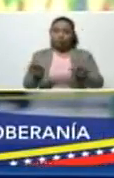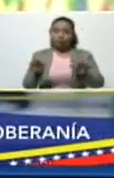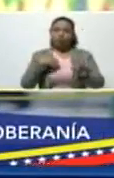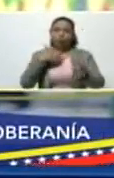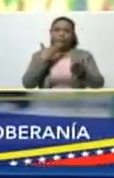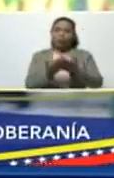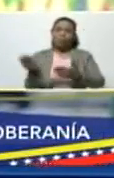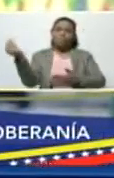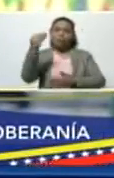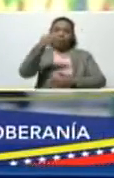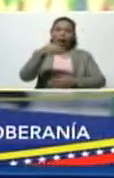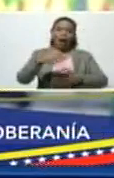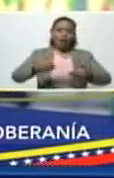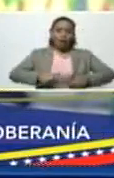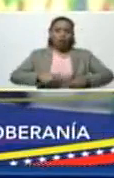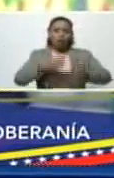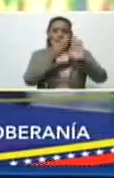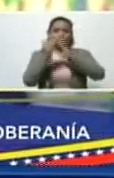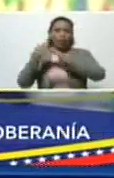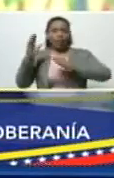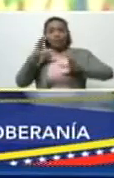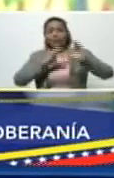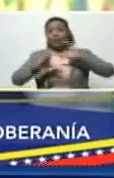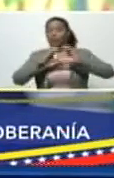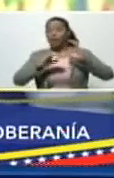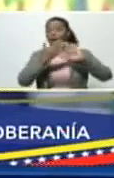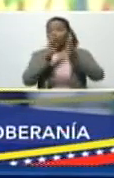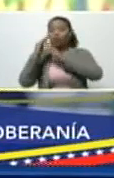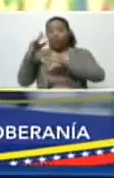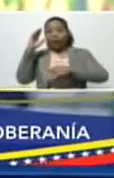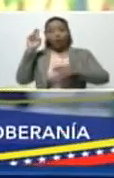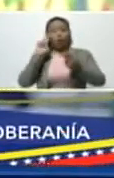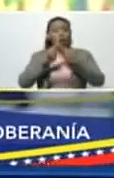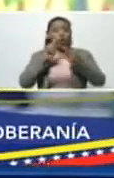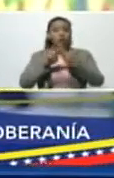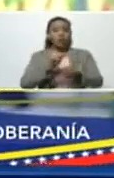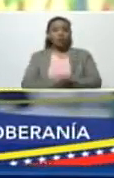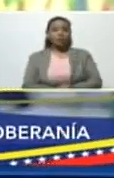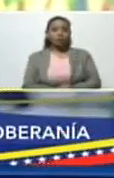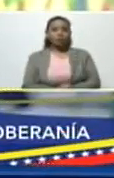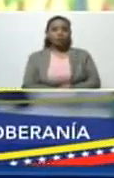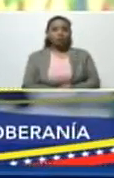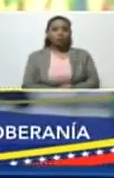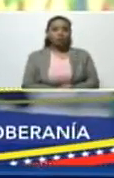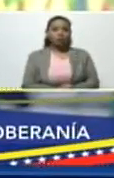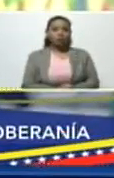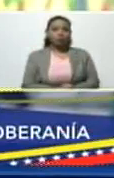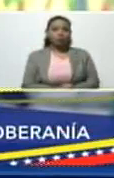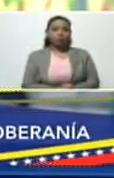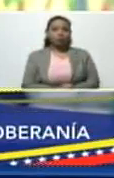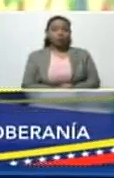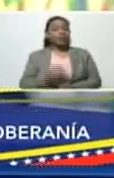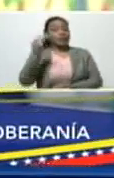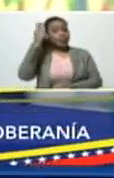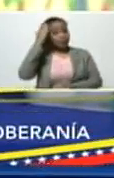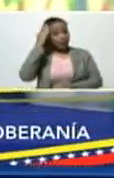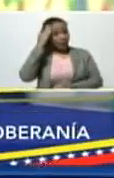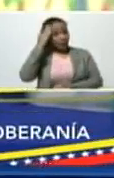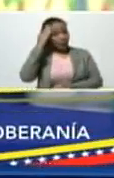más el esfuerzo a la comunidad científica, a la comunidad del conocimiento. Y, sabe la ministra, se lo he